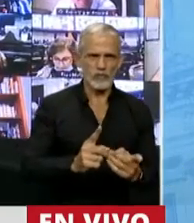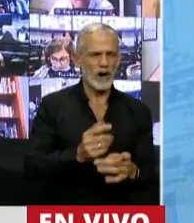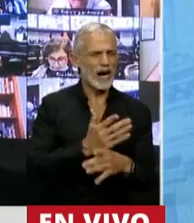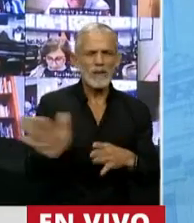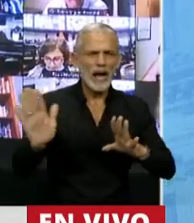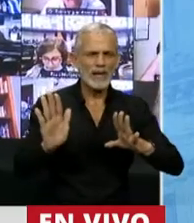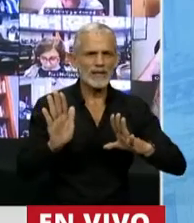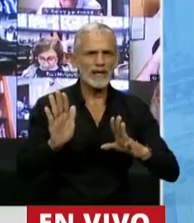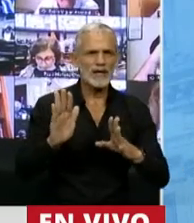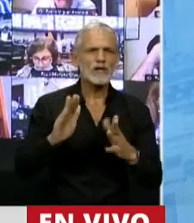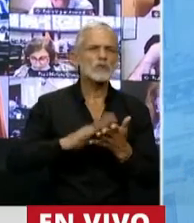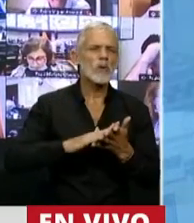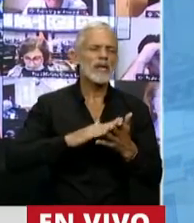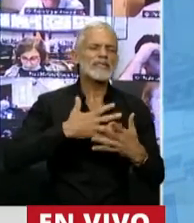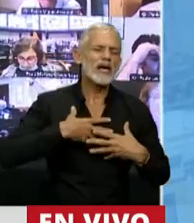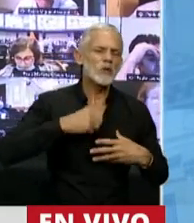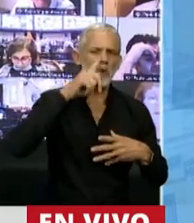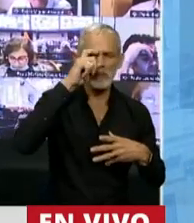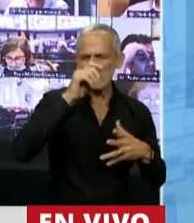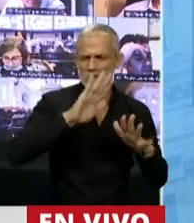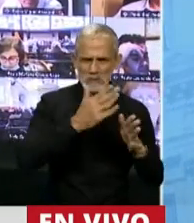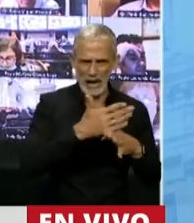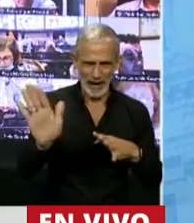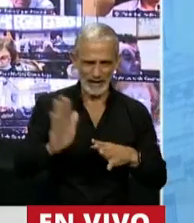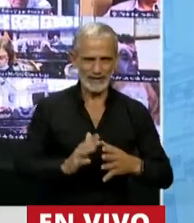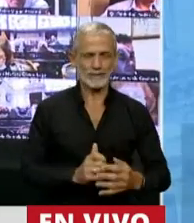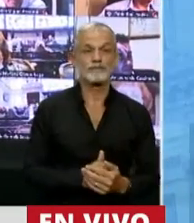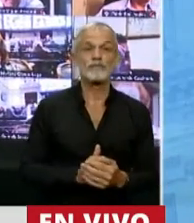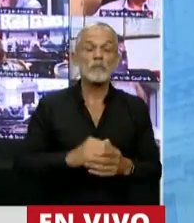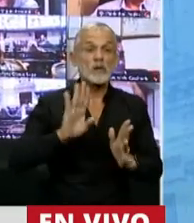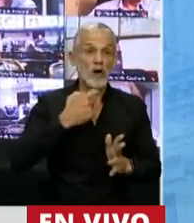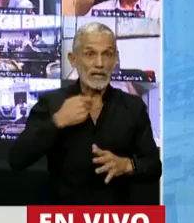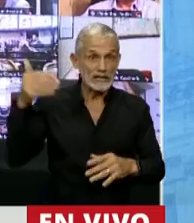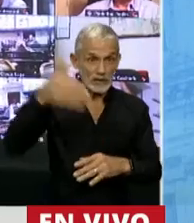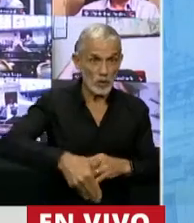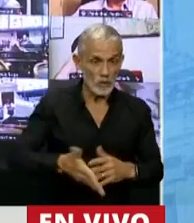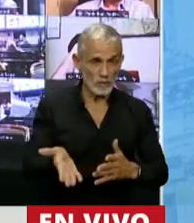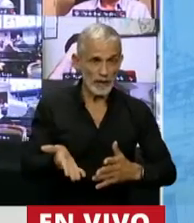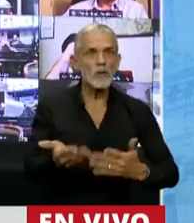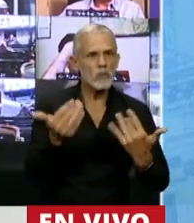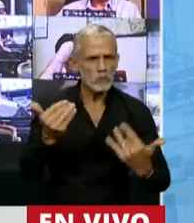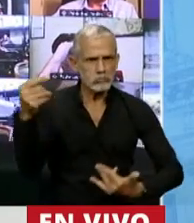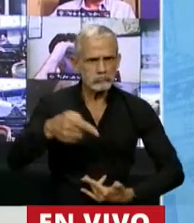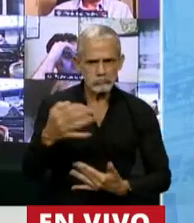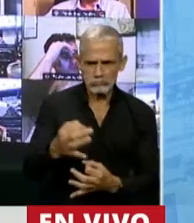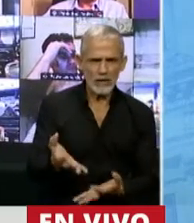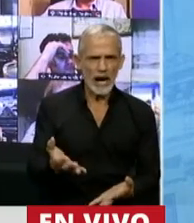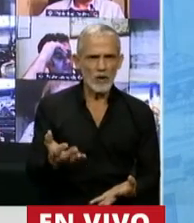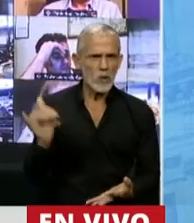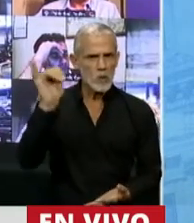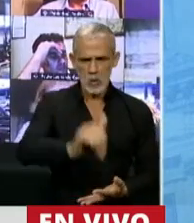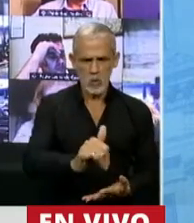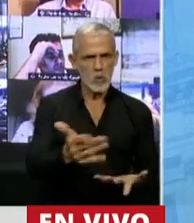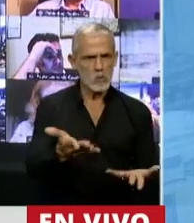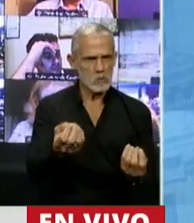de las cuestiones de tipo sanitarias ahora los que han querido venir han podido venir hemos podido